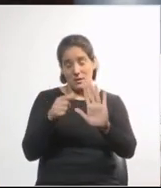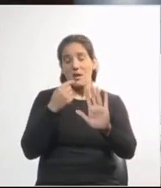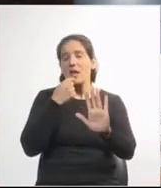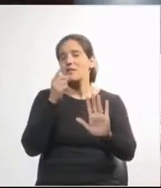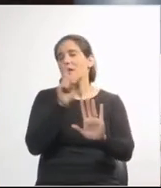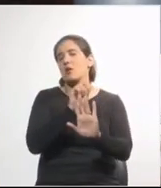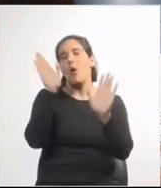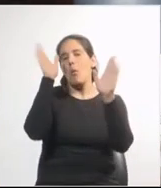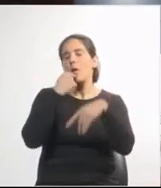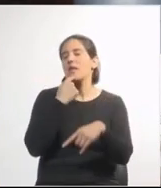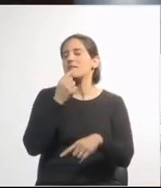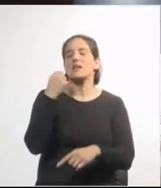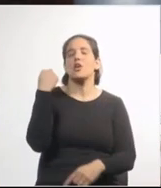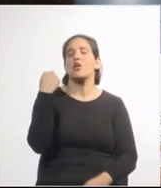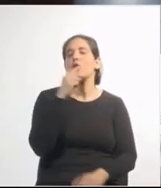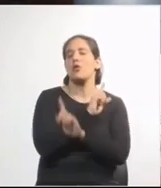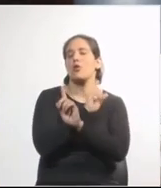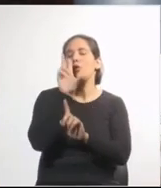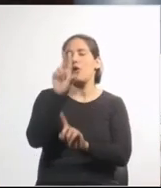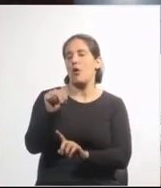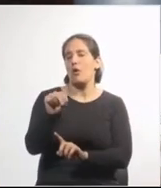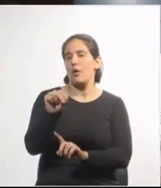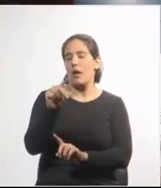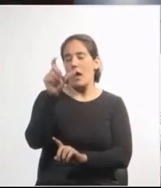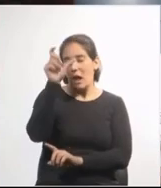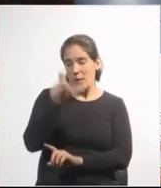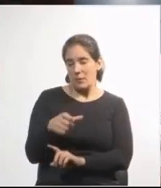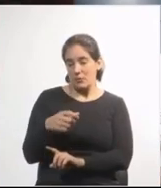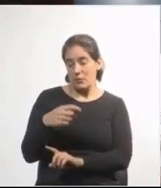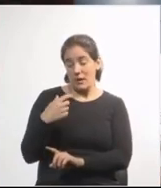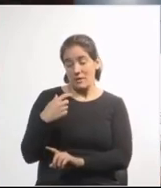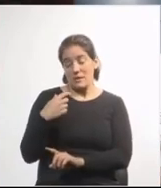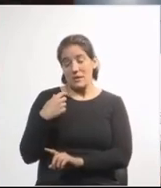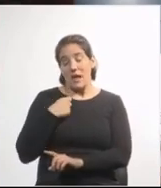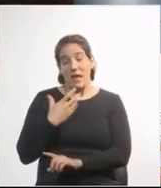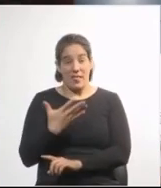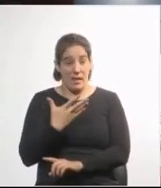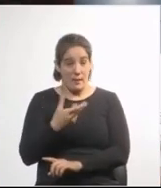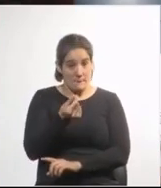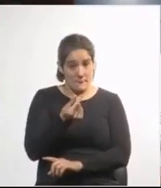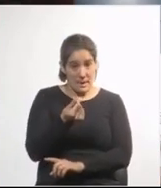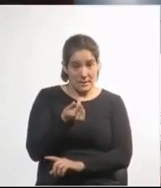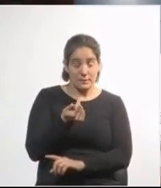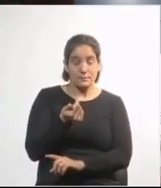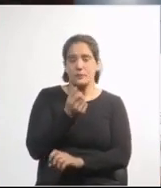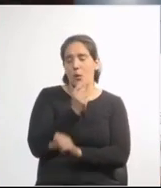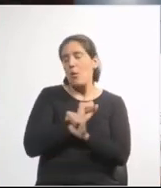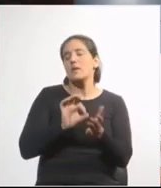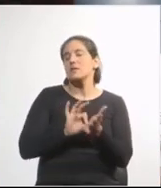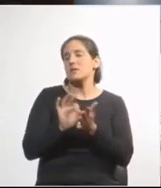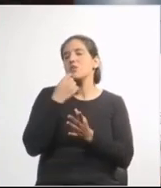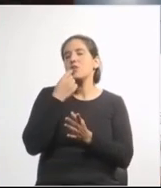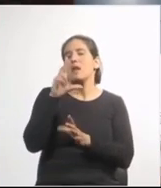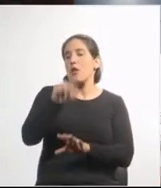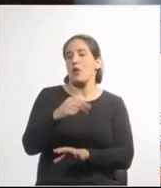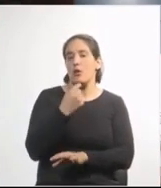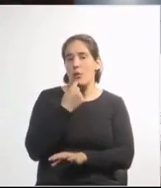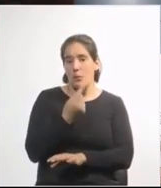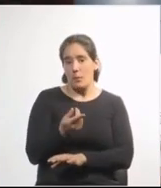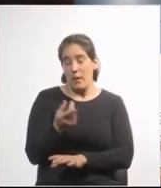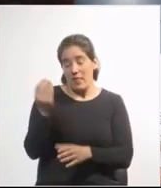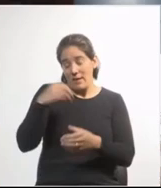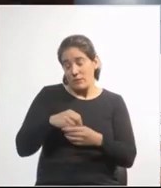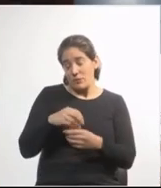podrá negarse a las personas físicas deudoras el acceso a servicios o suministros comprendidos entre los cometidos de los